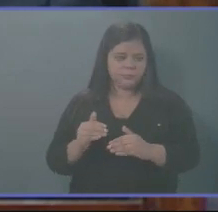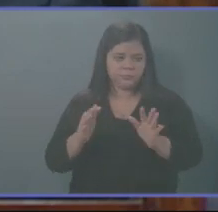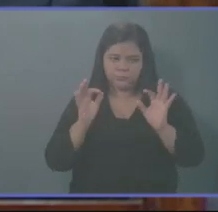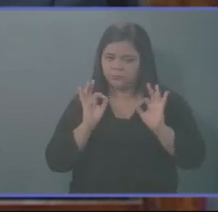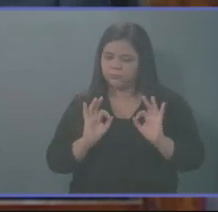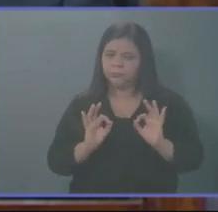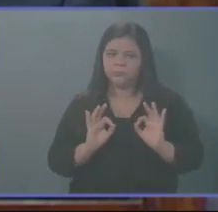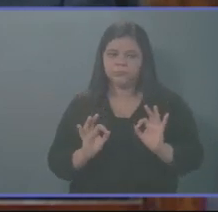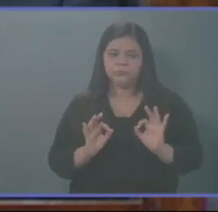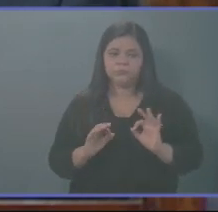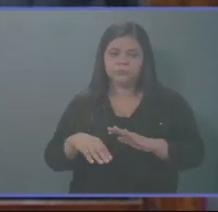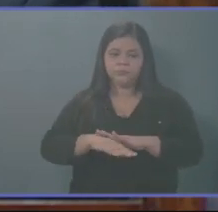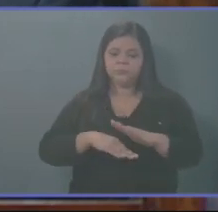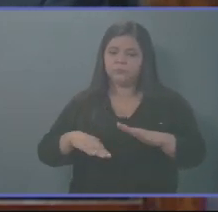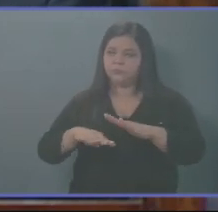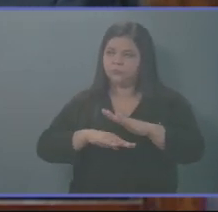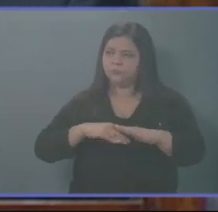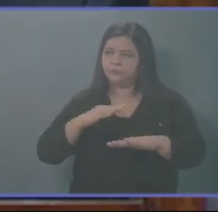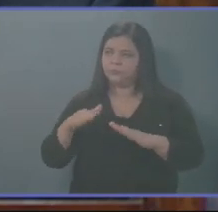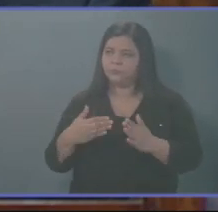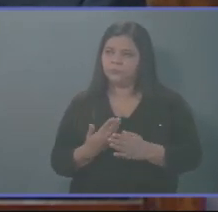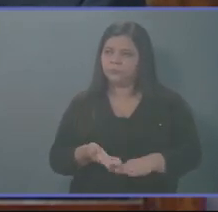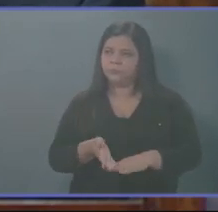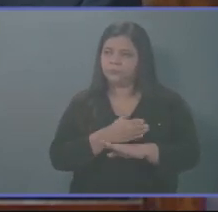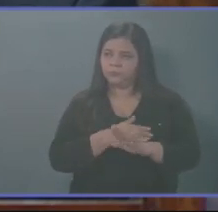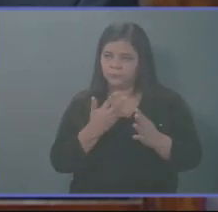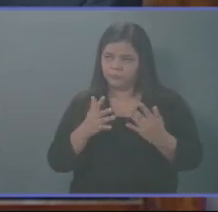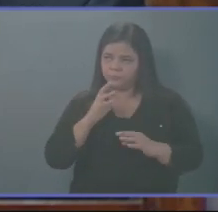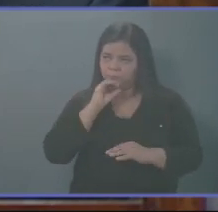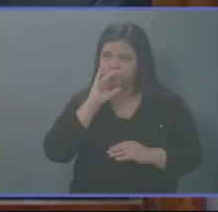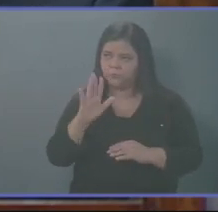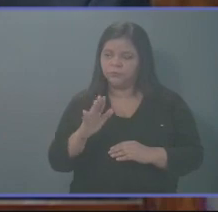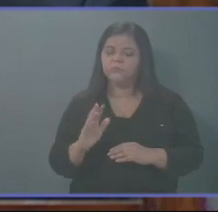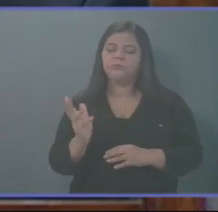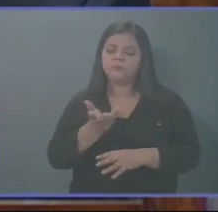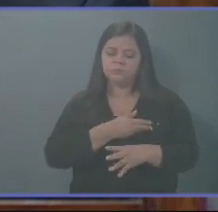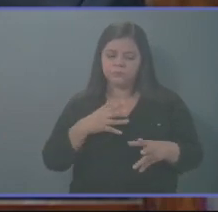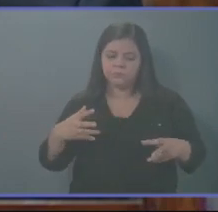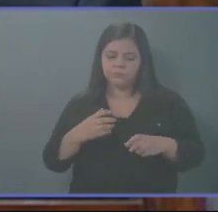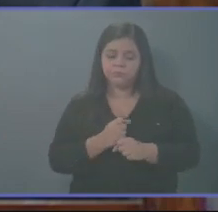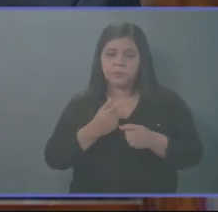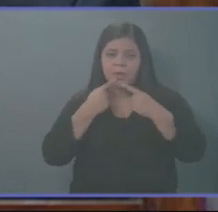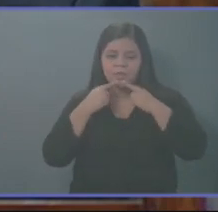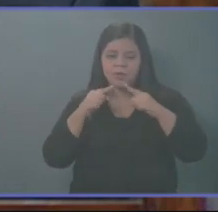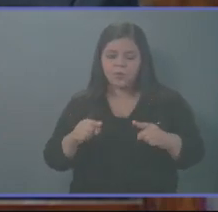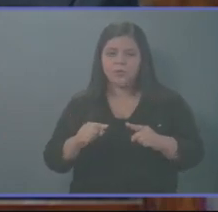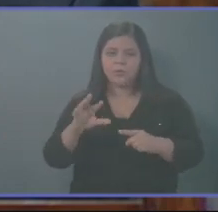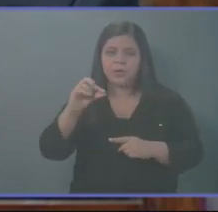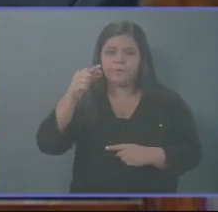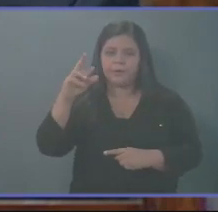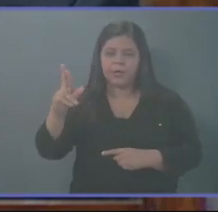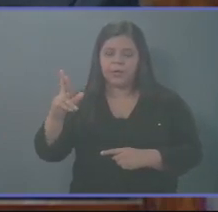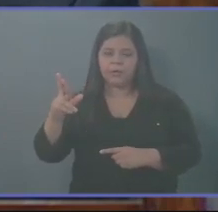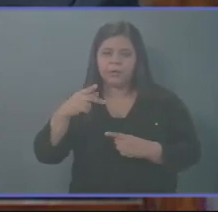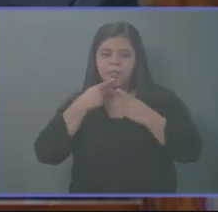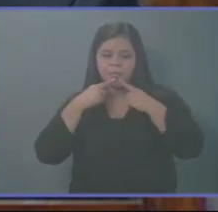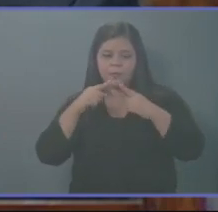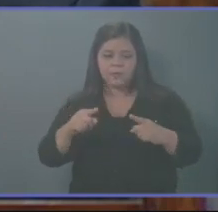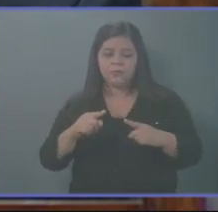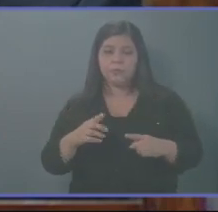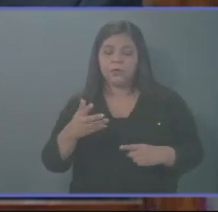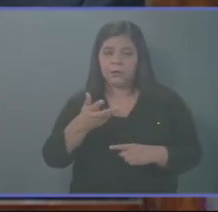basados en lo anteriormente dicho, se concluye que la denuncia hecha por la Fiscalía General de la República para